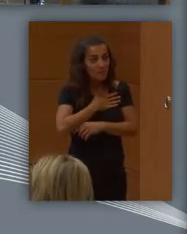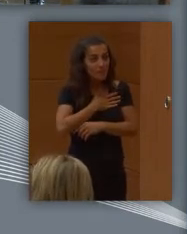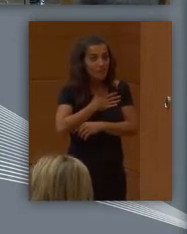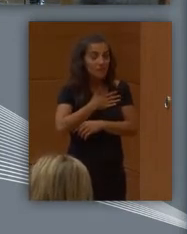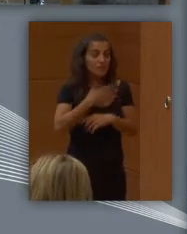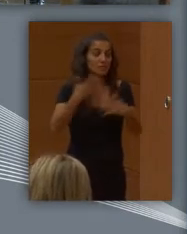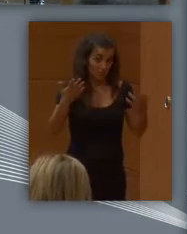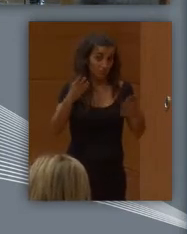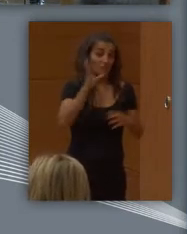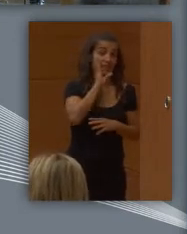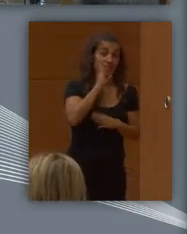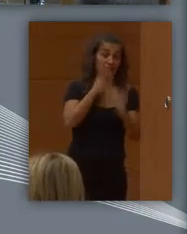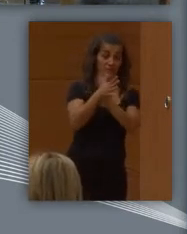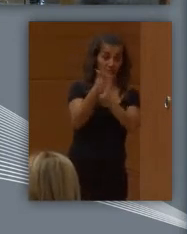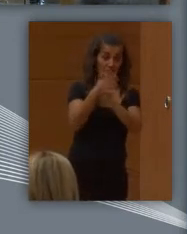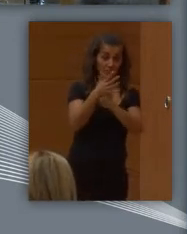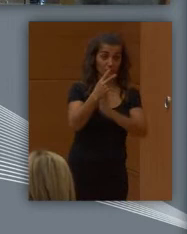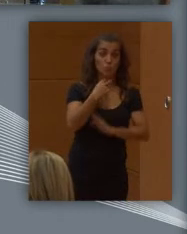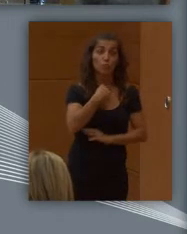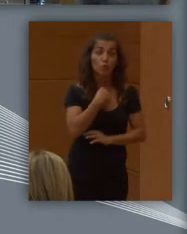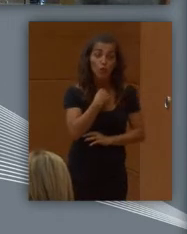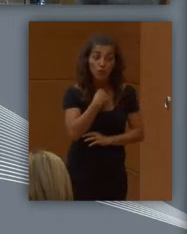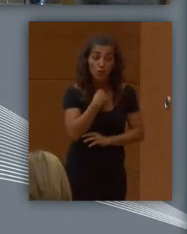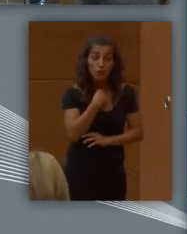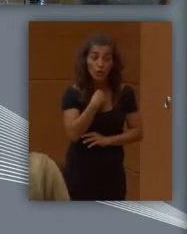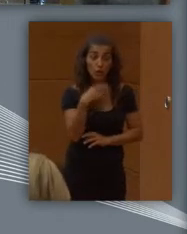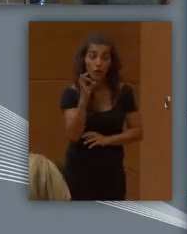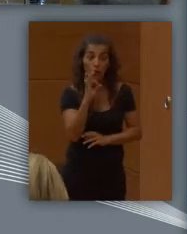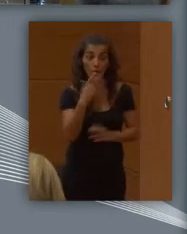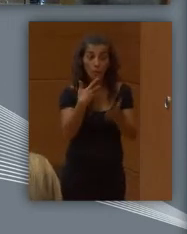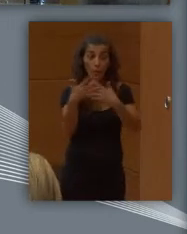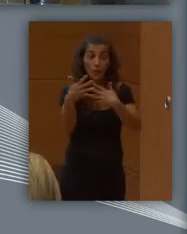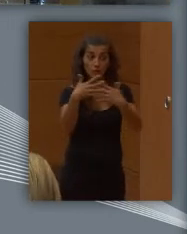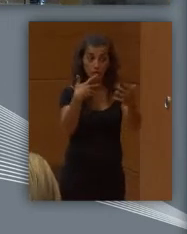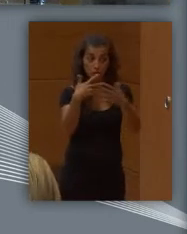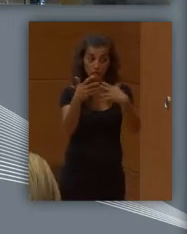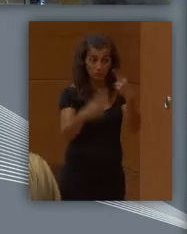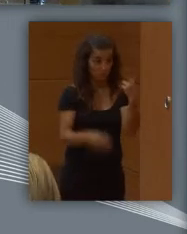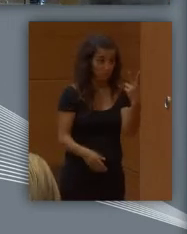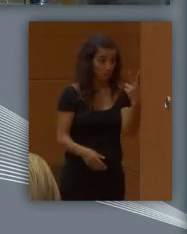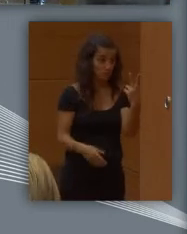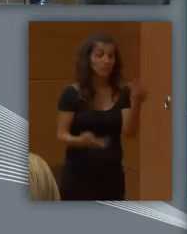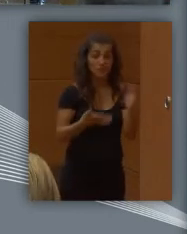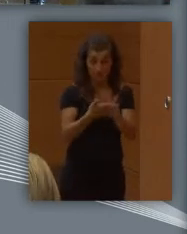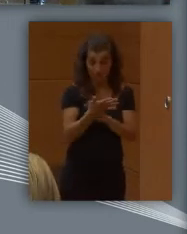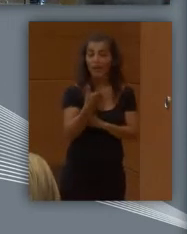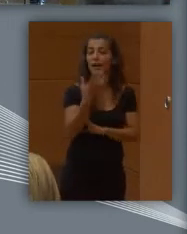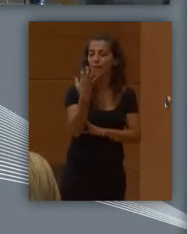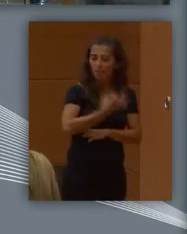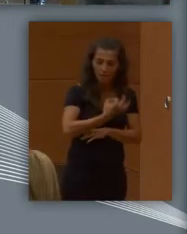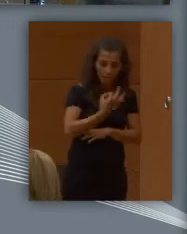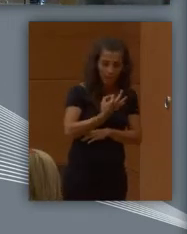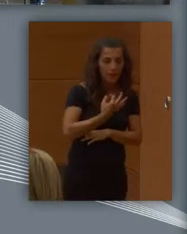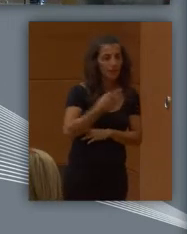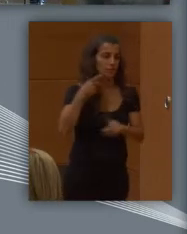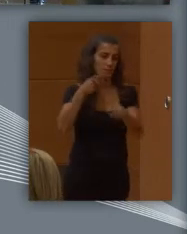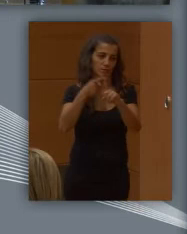hablaba antes, la voz o la mano, es decir, tiene que ser usable. ¿De acuerdo?